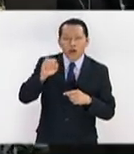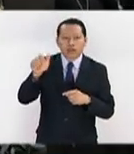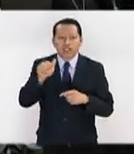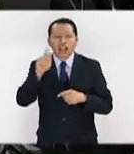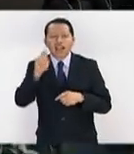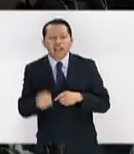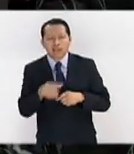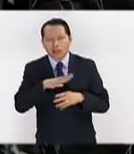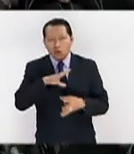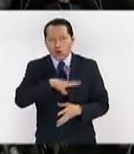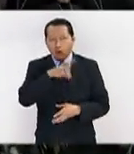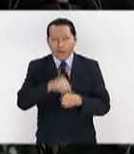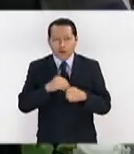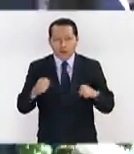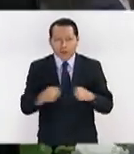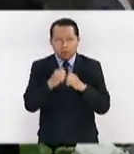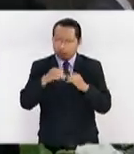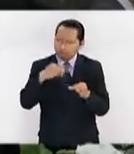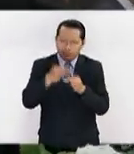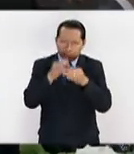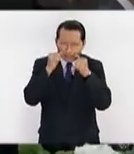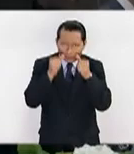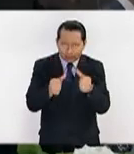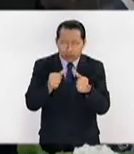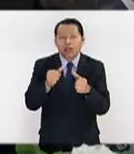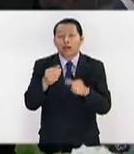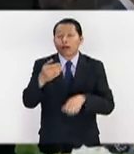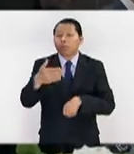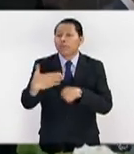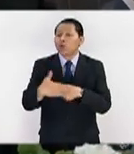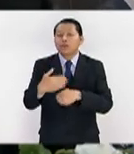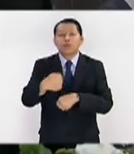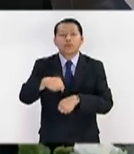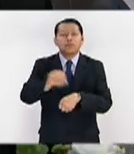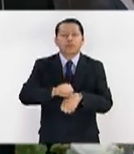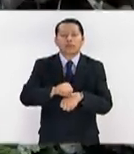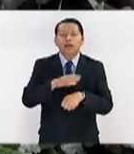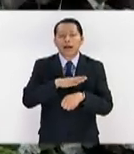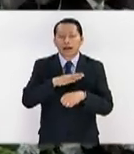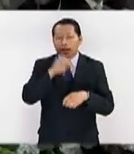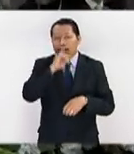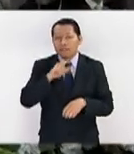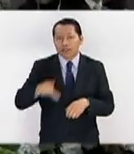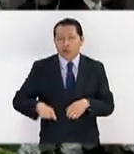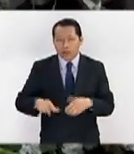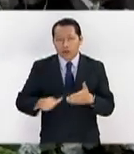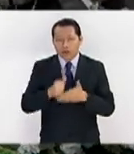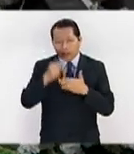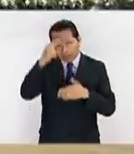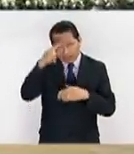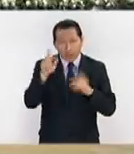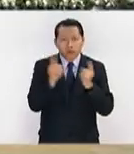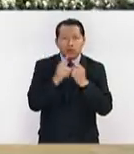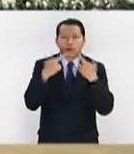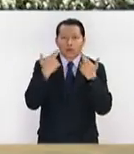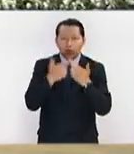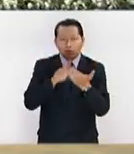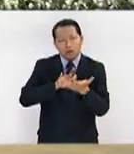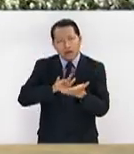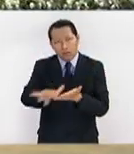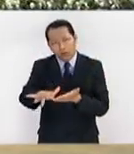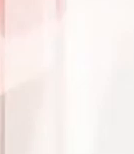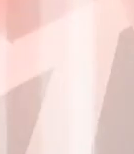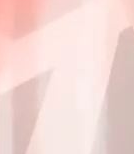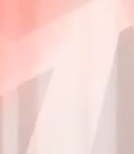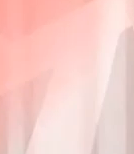la contingencia ya fue atendida e informó que la próxima semana se reunirá con el jefe de gobierno de la Ciudad de México para continuar con el apoyo.